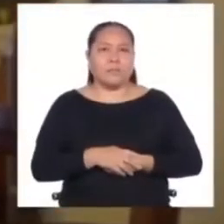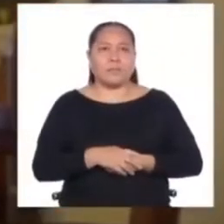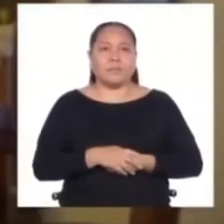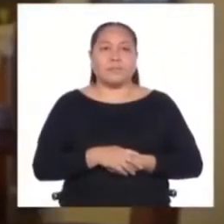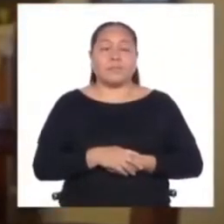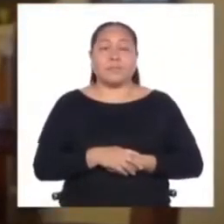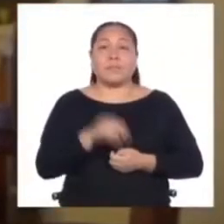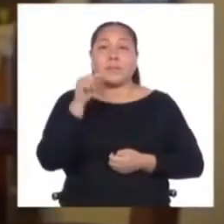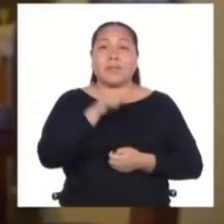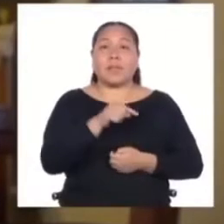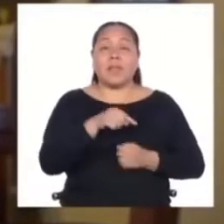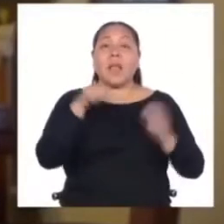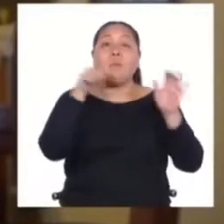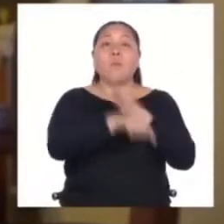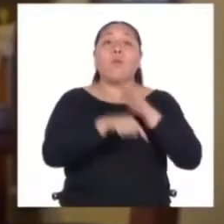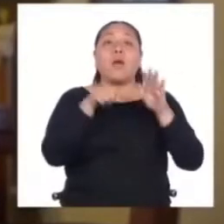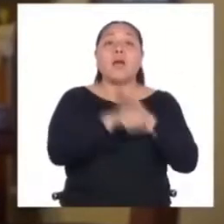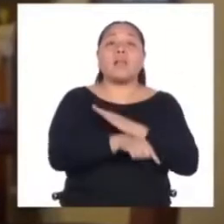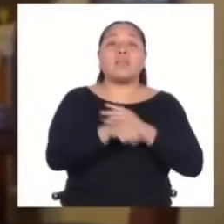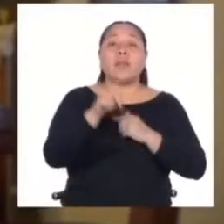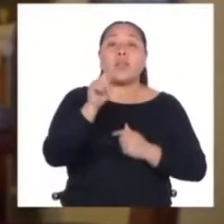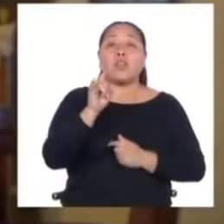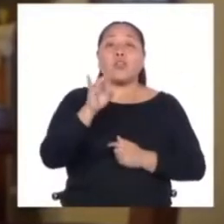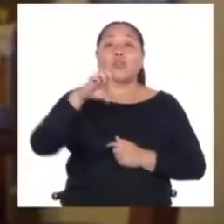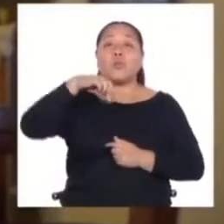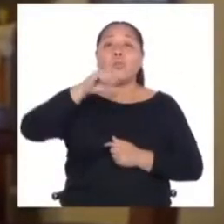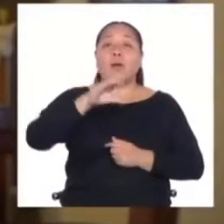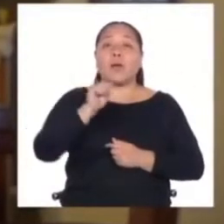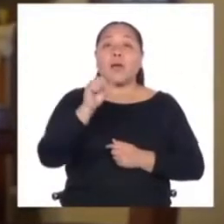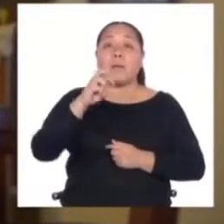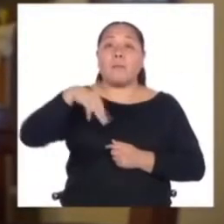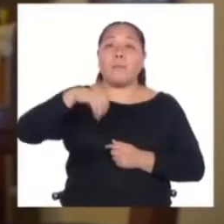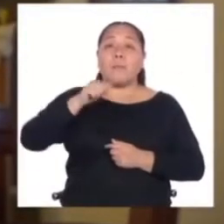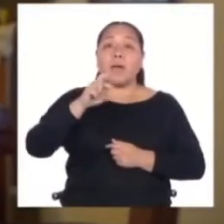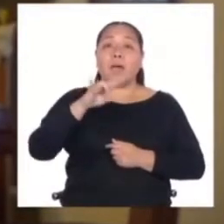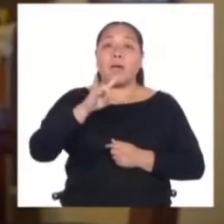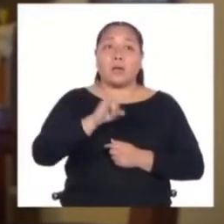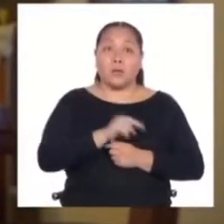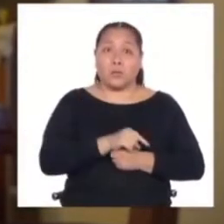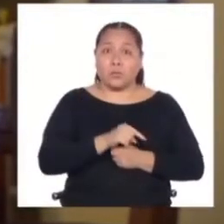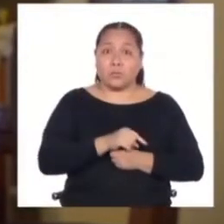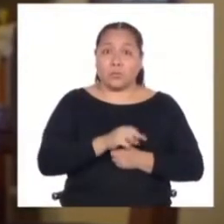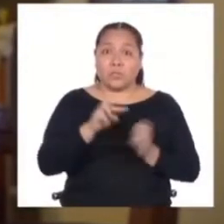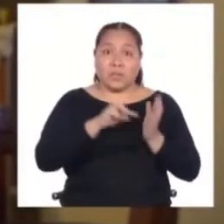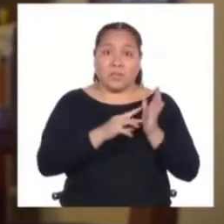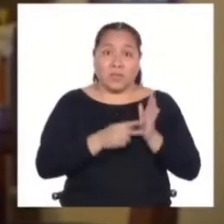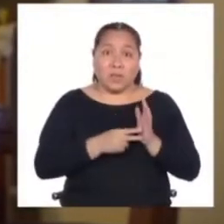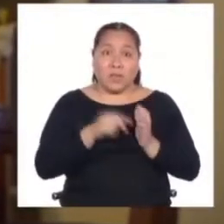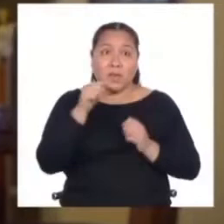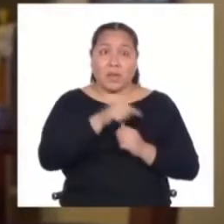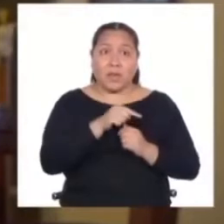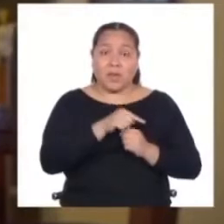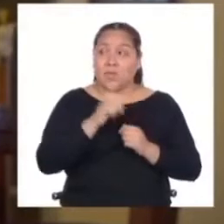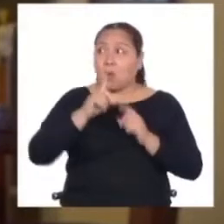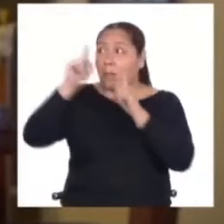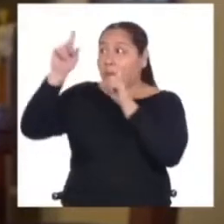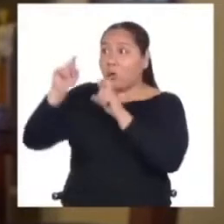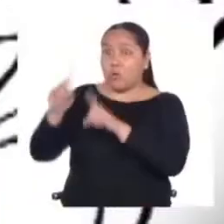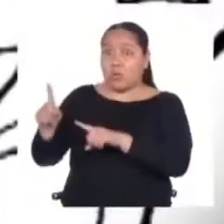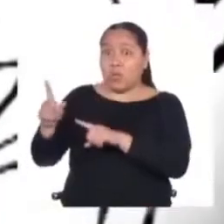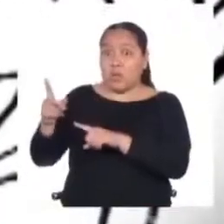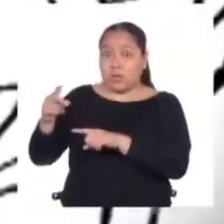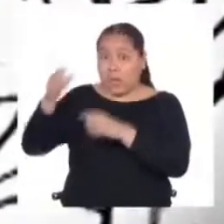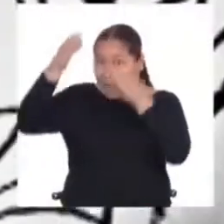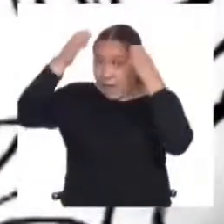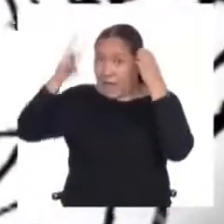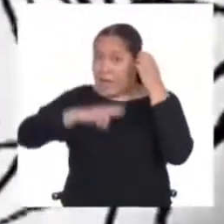La ejecución de Túpac Amaru significaba que si se había hecho de manera inconsulta, como aparentemente